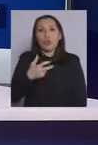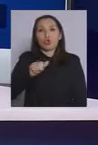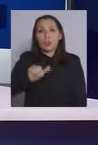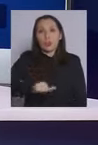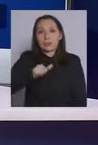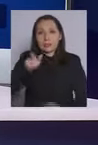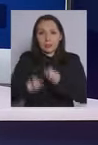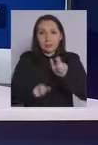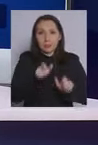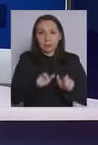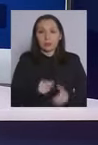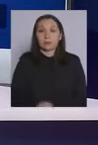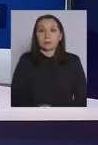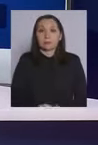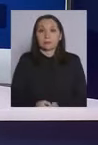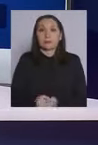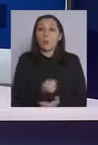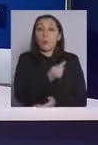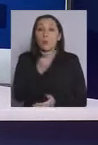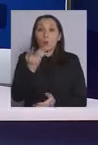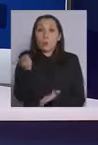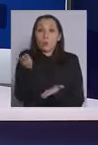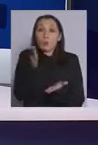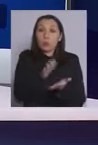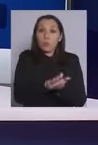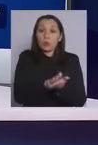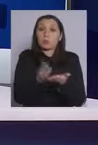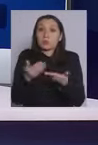306.816. En cuanto a los fallecidos, de acuerdo a los